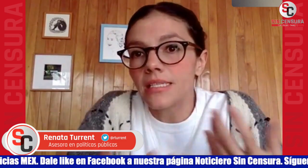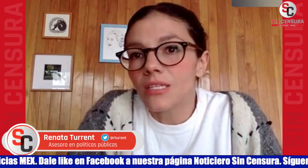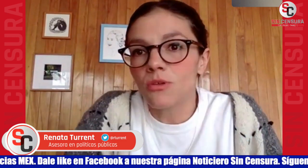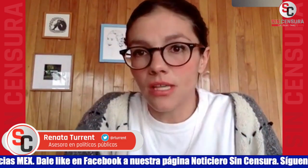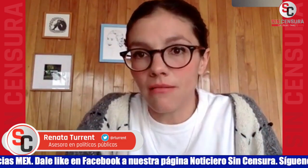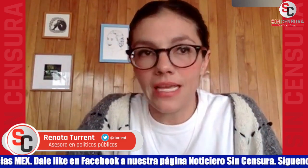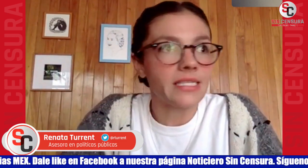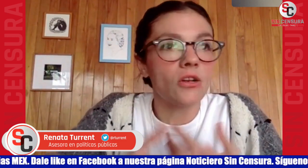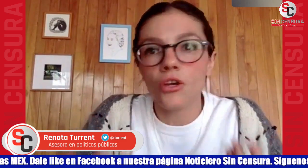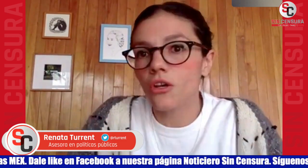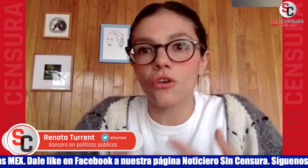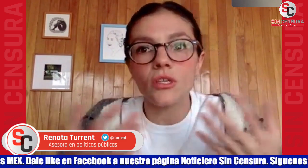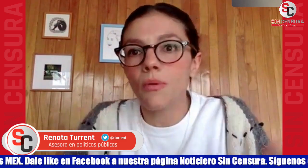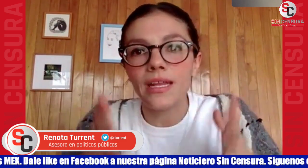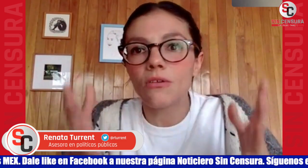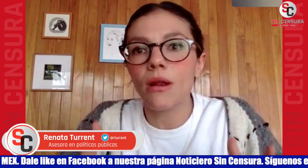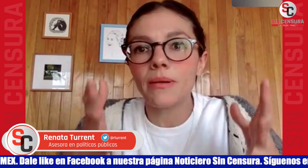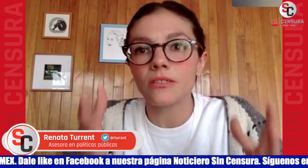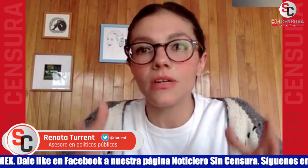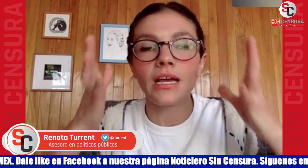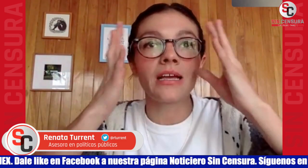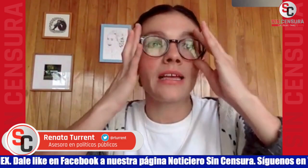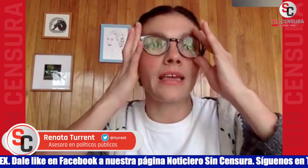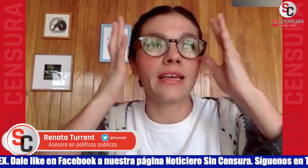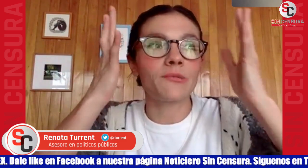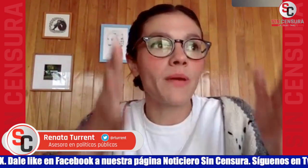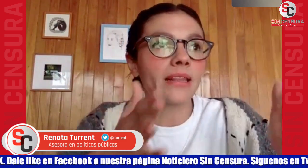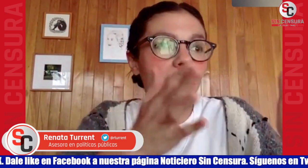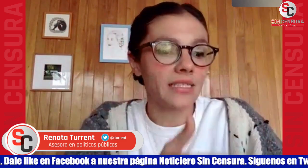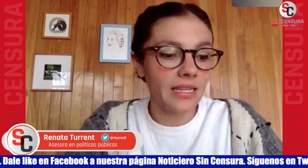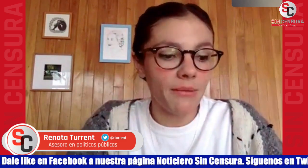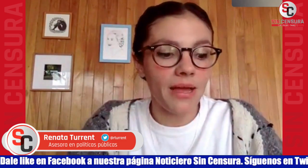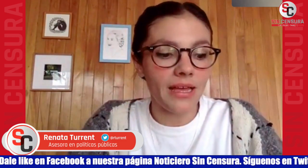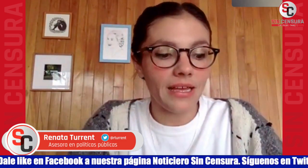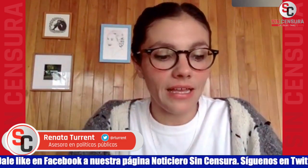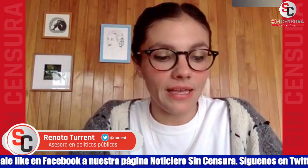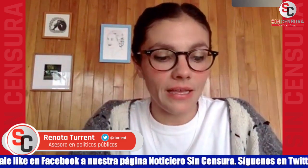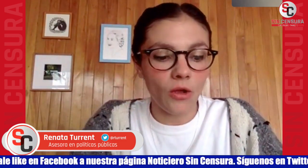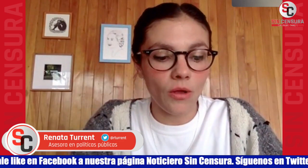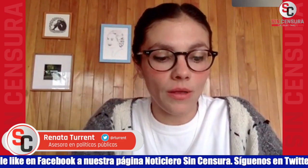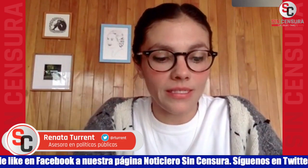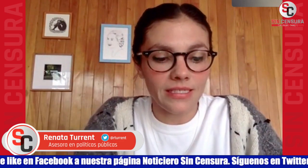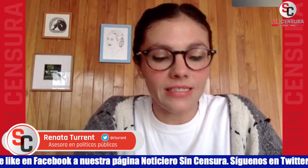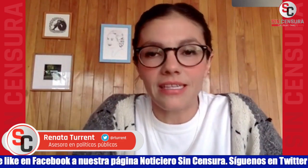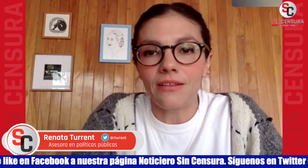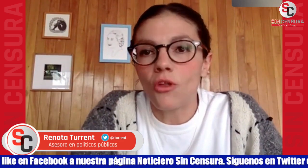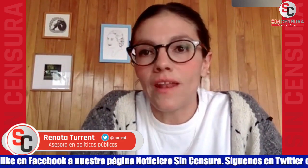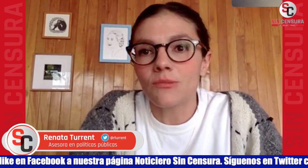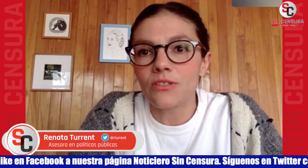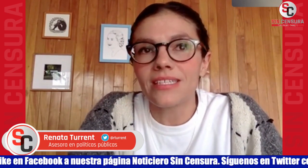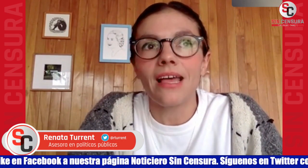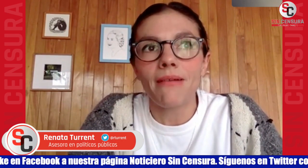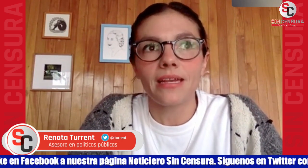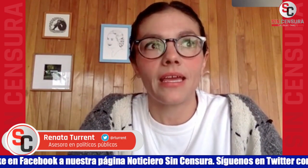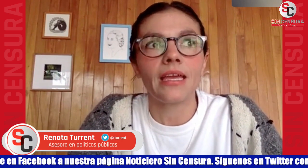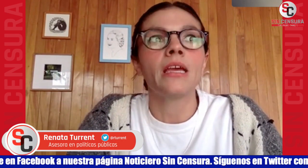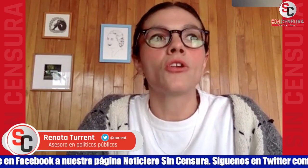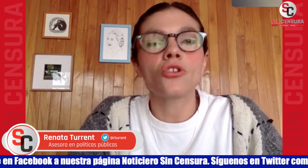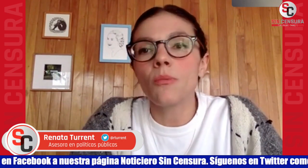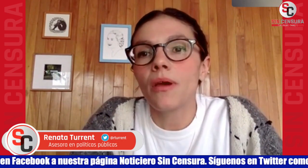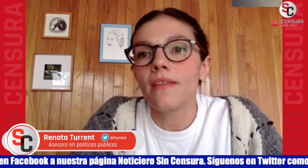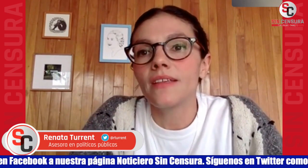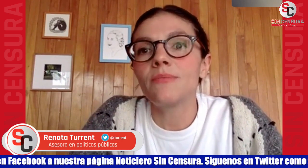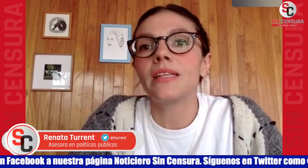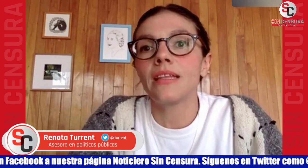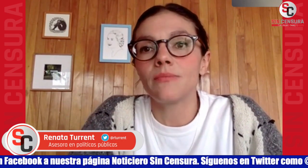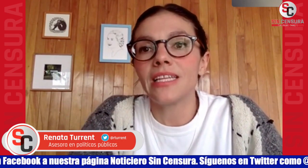es irresponsable, es ilógico, no se puede, ninguna persona experta en este tema todas las personas saben que no